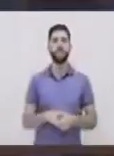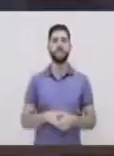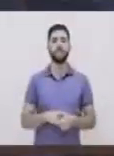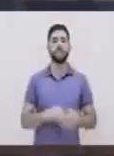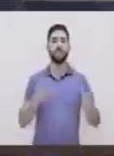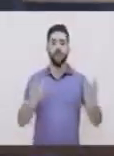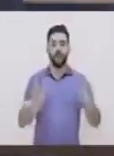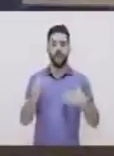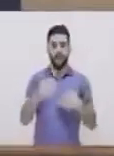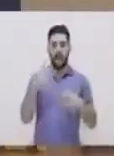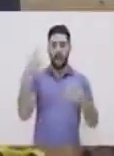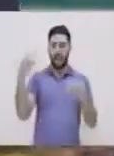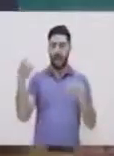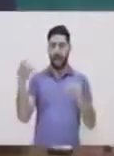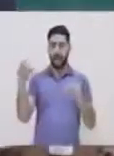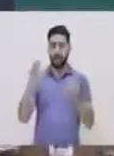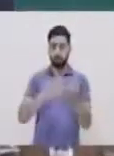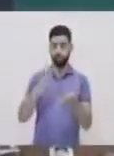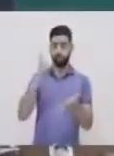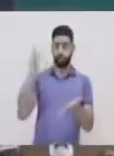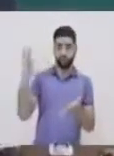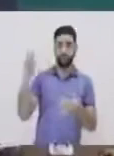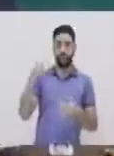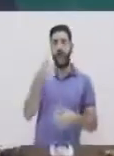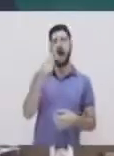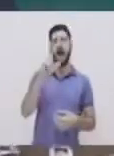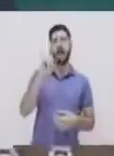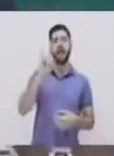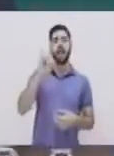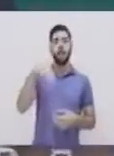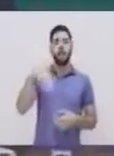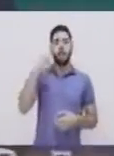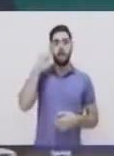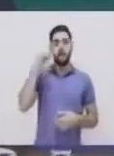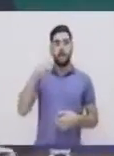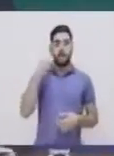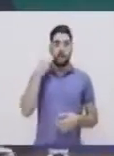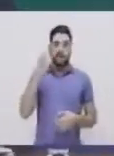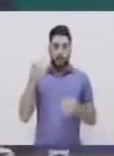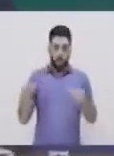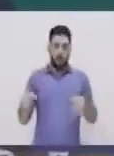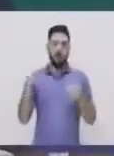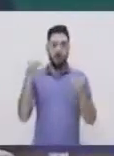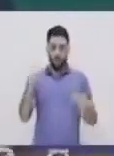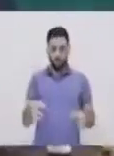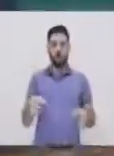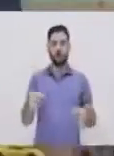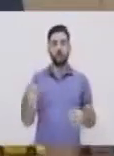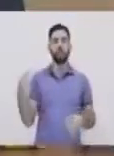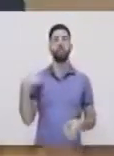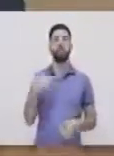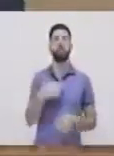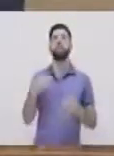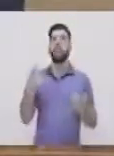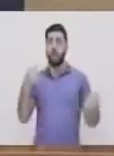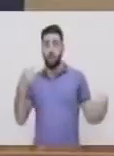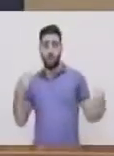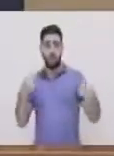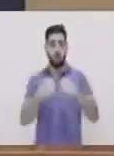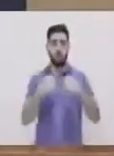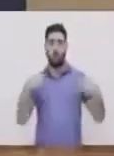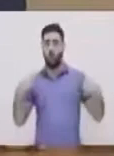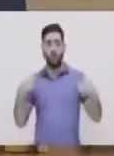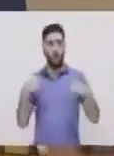fondo colocaremos un trozo de papel de aluminio. ¿Por qué razón? Vamos a reducir la fricción utilizando